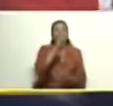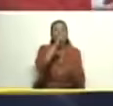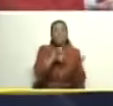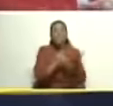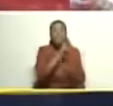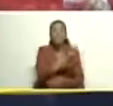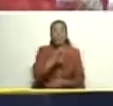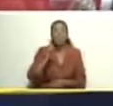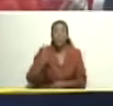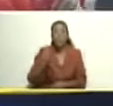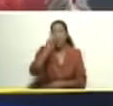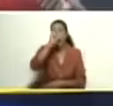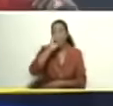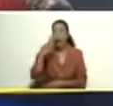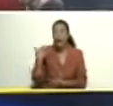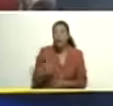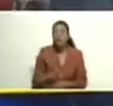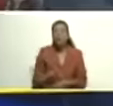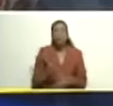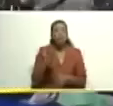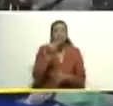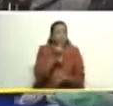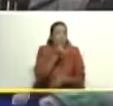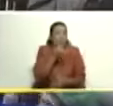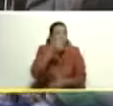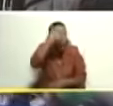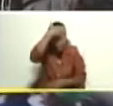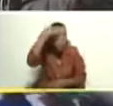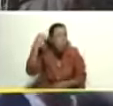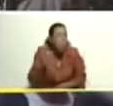2021, y si mal no recuerdo,